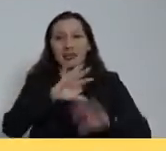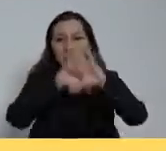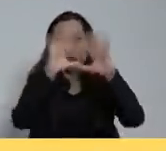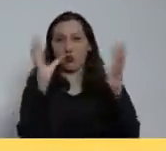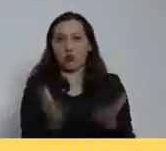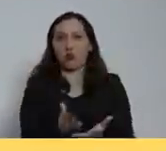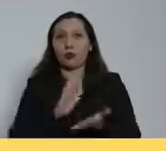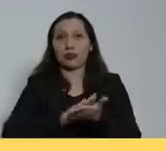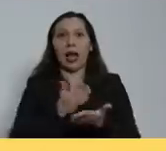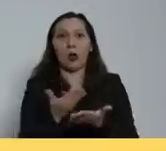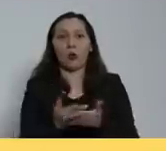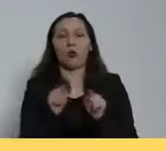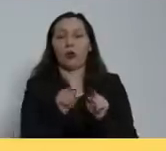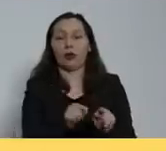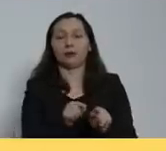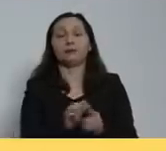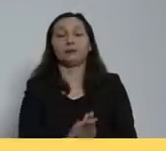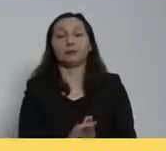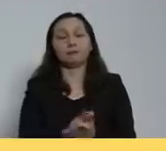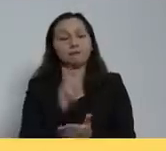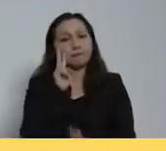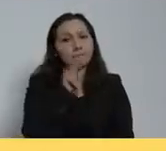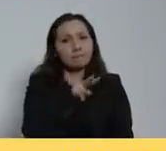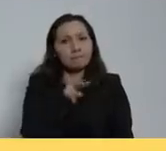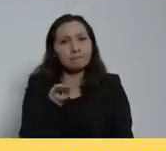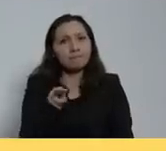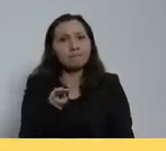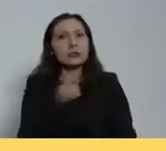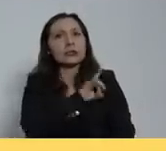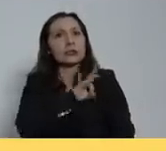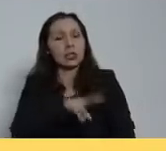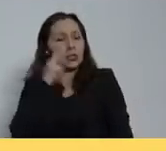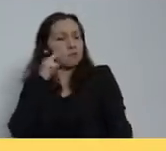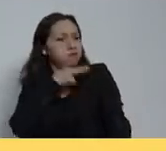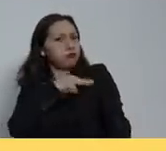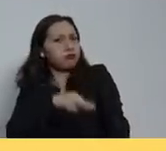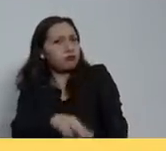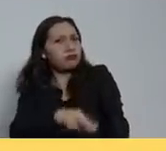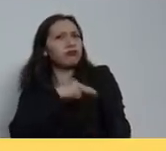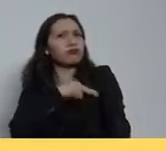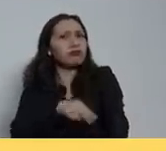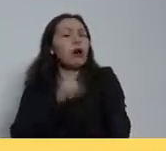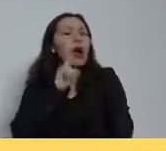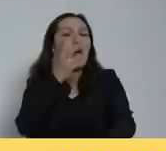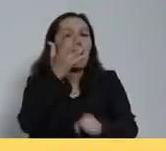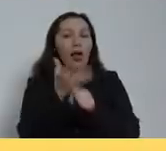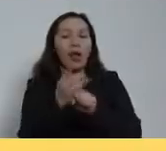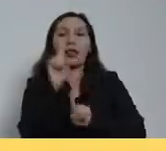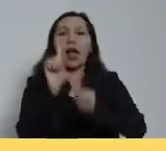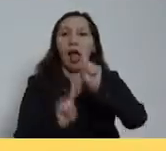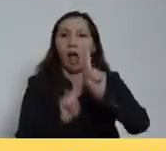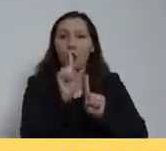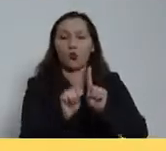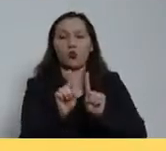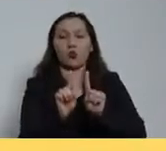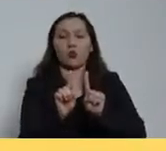Salud. Mirando el territorio nacional, tenemos